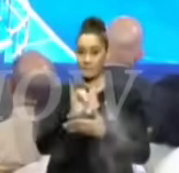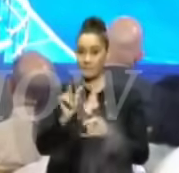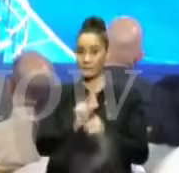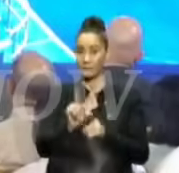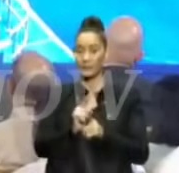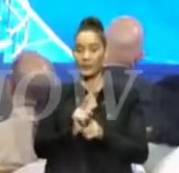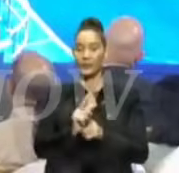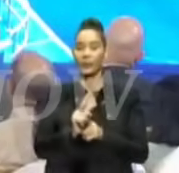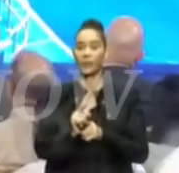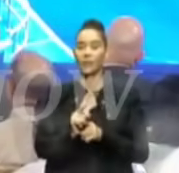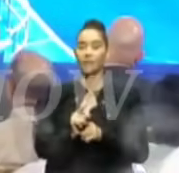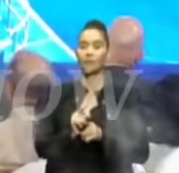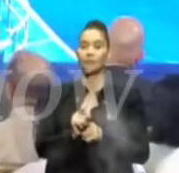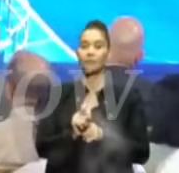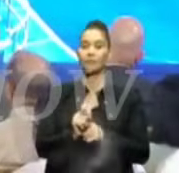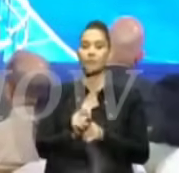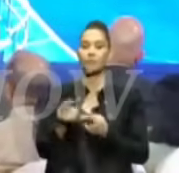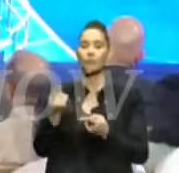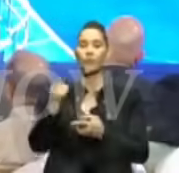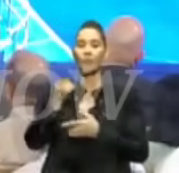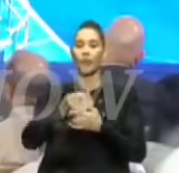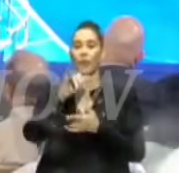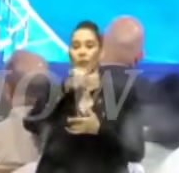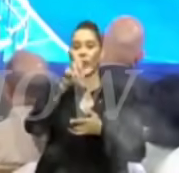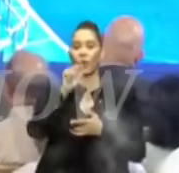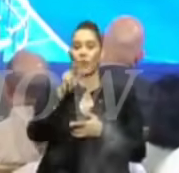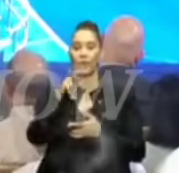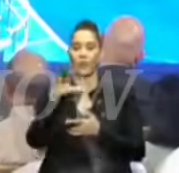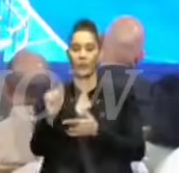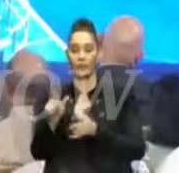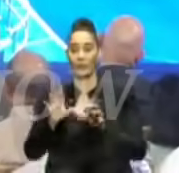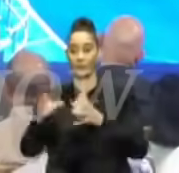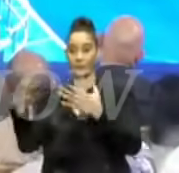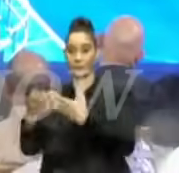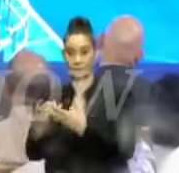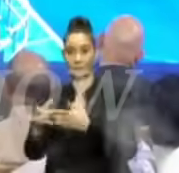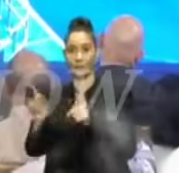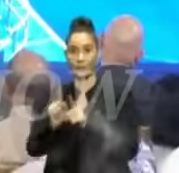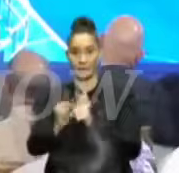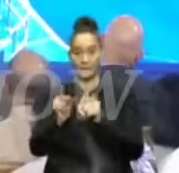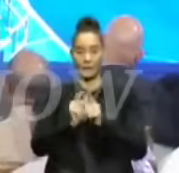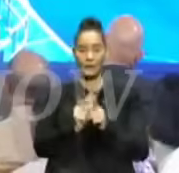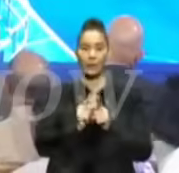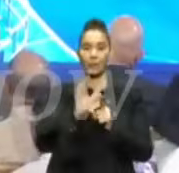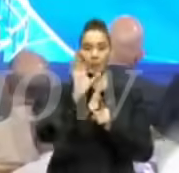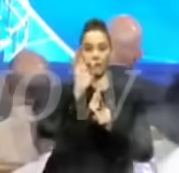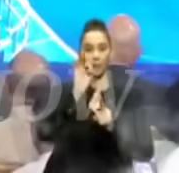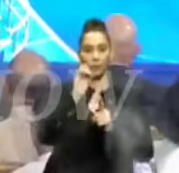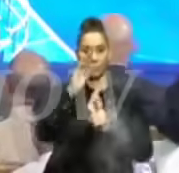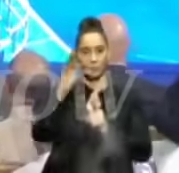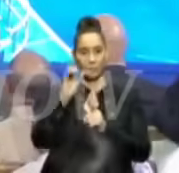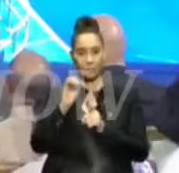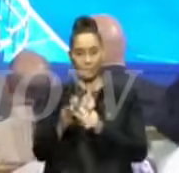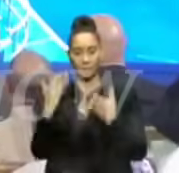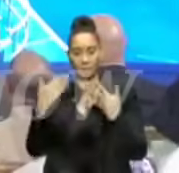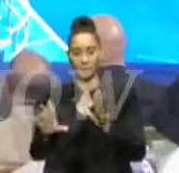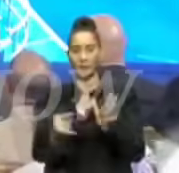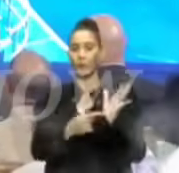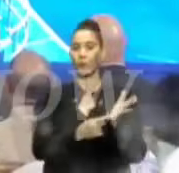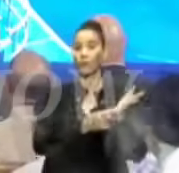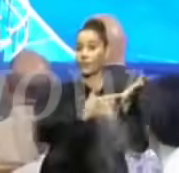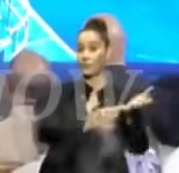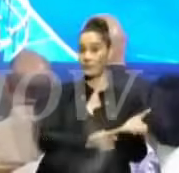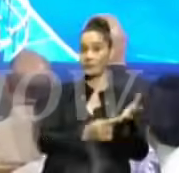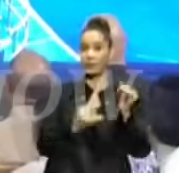Igualmente también lo que tiene que ver con hoca también está ya en más de un 90 por y lo vamos a presentar a